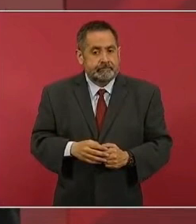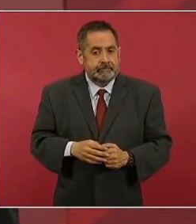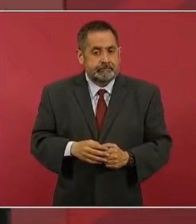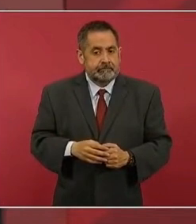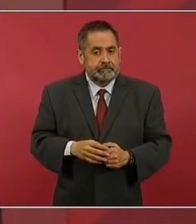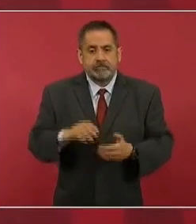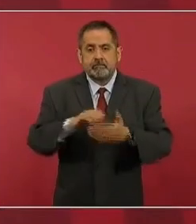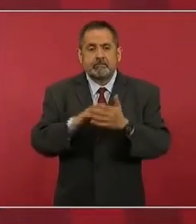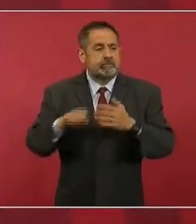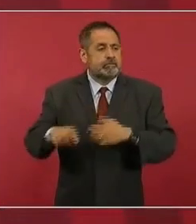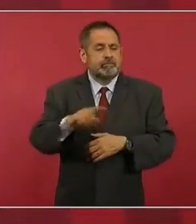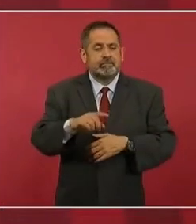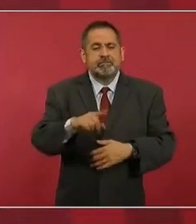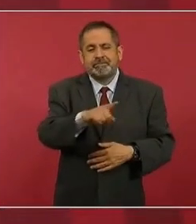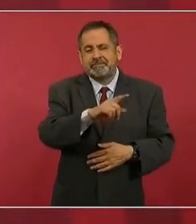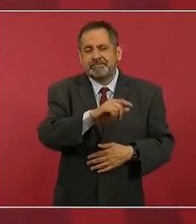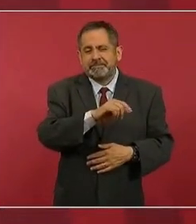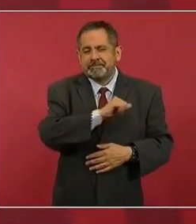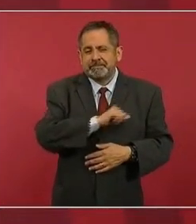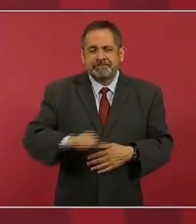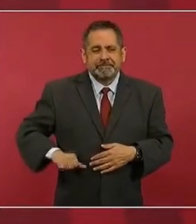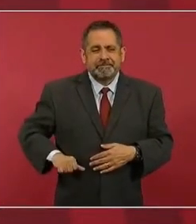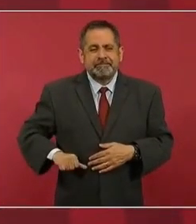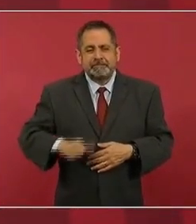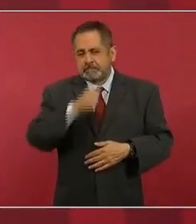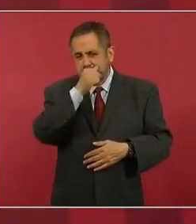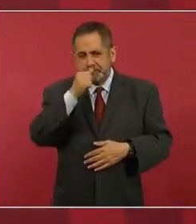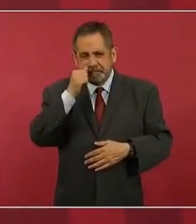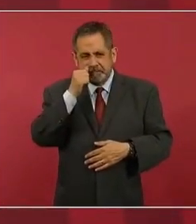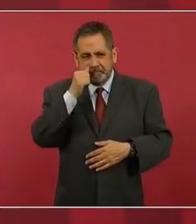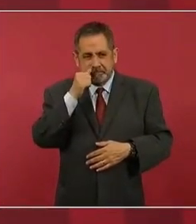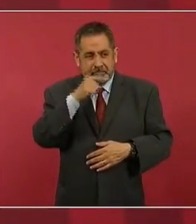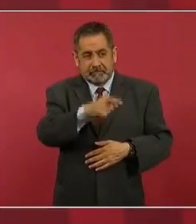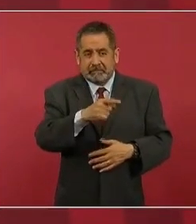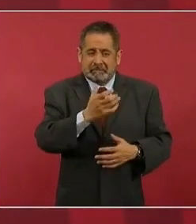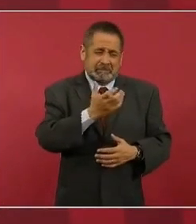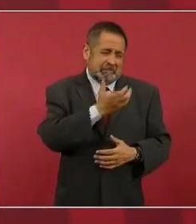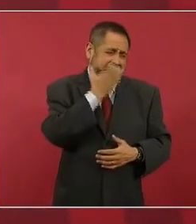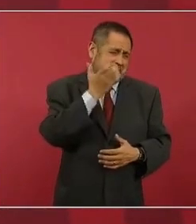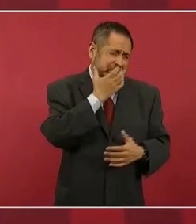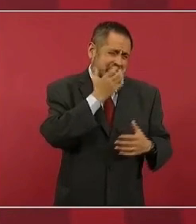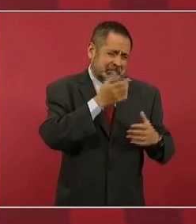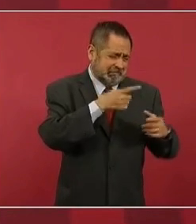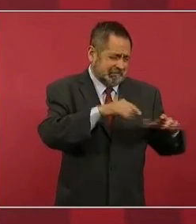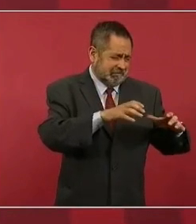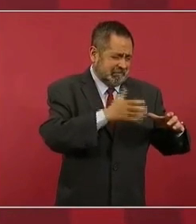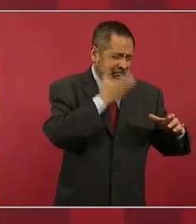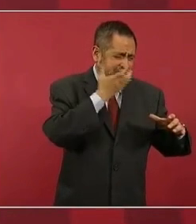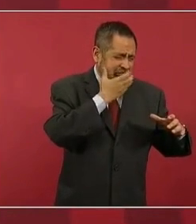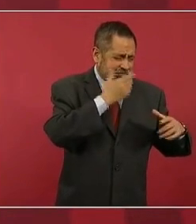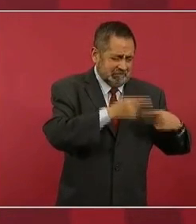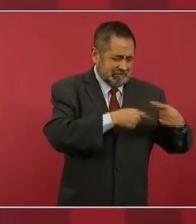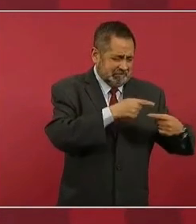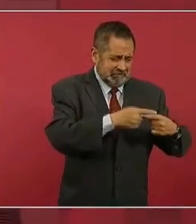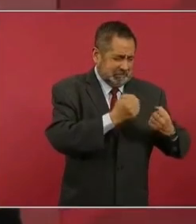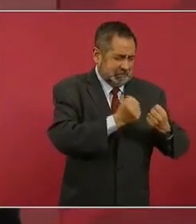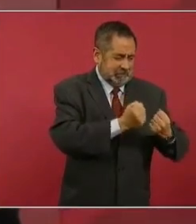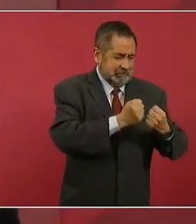la delegación Benito Juárez, y ahí hay más conservadurismo que en las